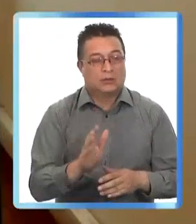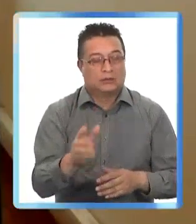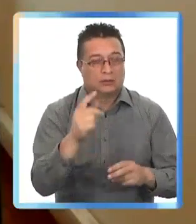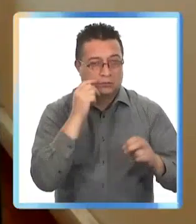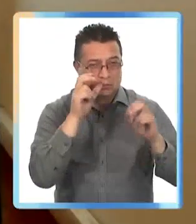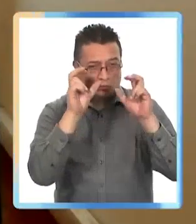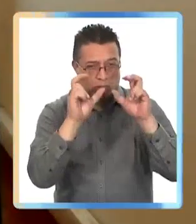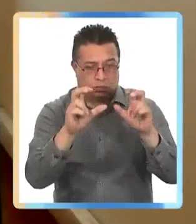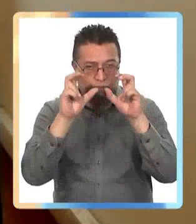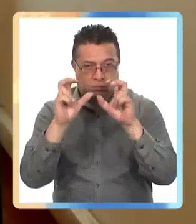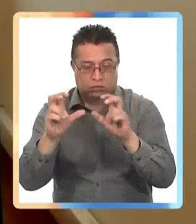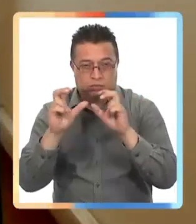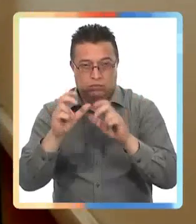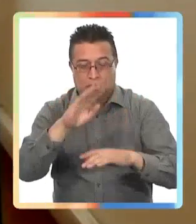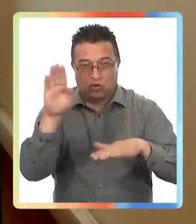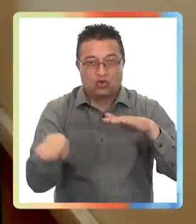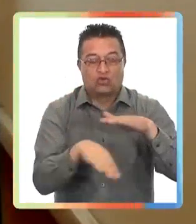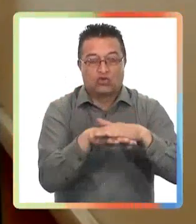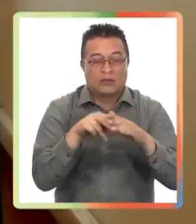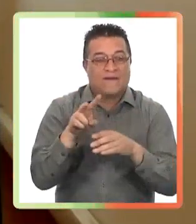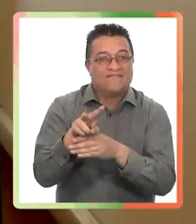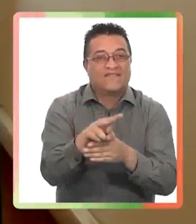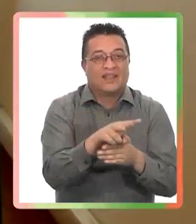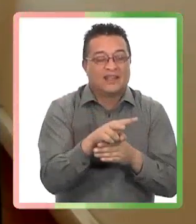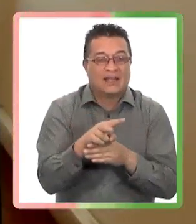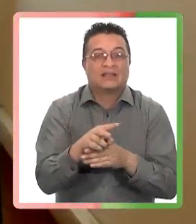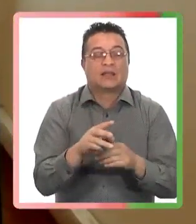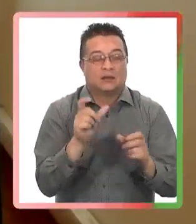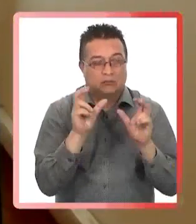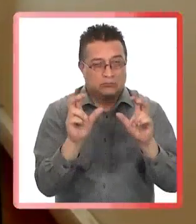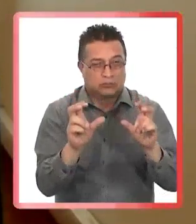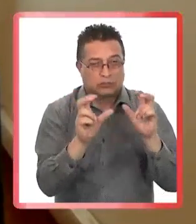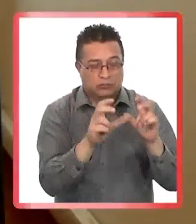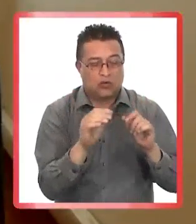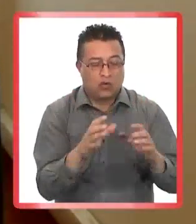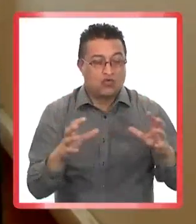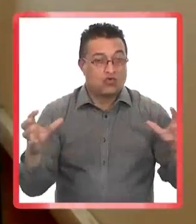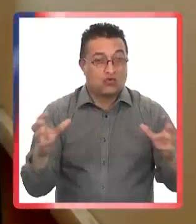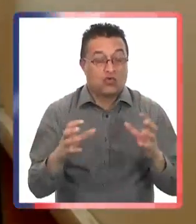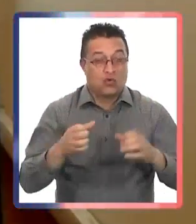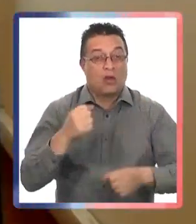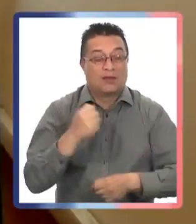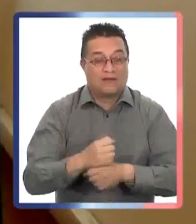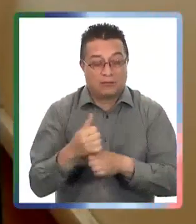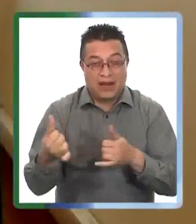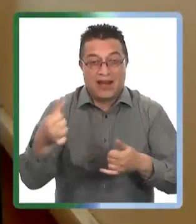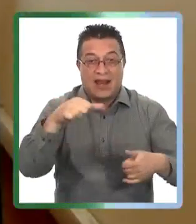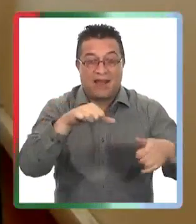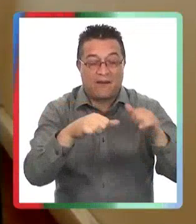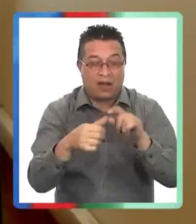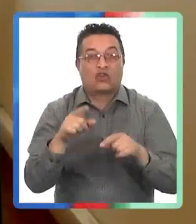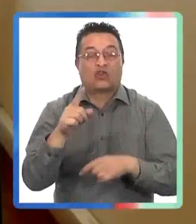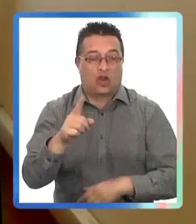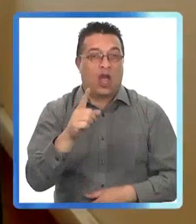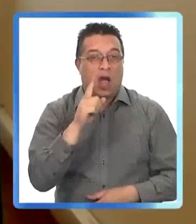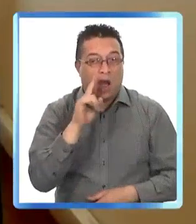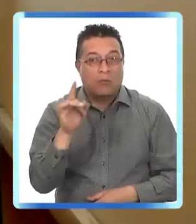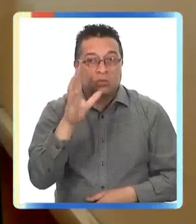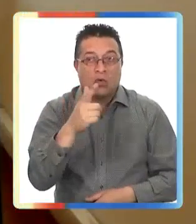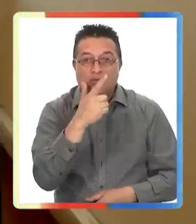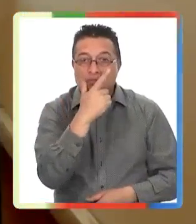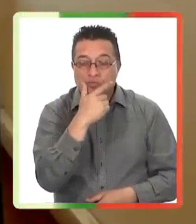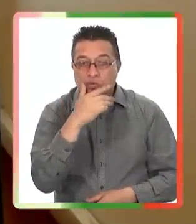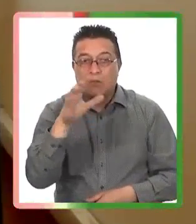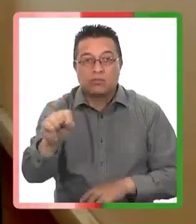en supervigilancia, en testeo. Están a full trabajando los laboratorios, así en cuanto hay un caso sospechoso, poder